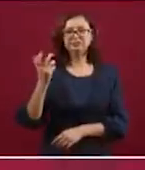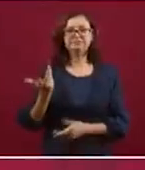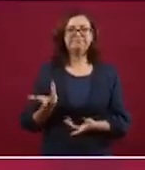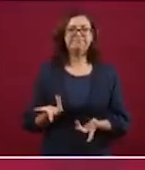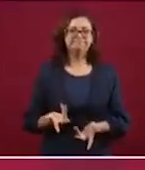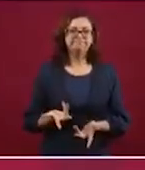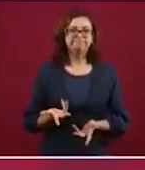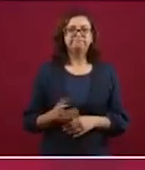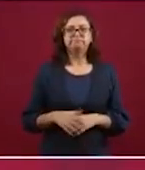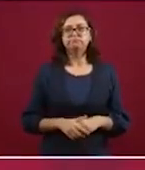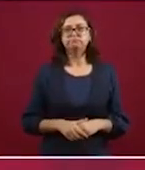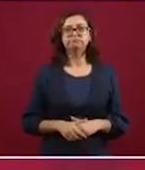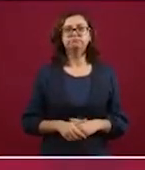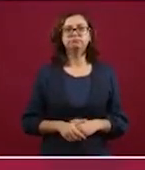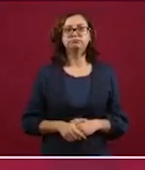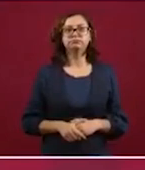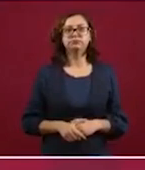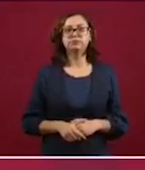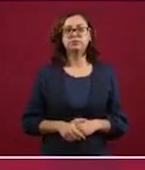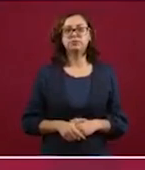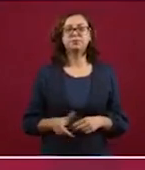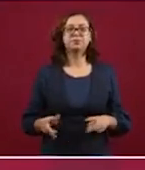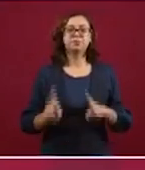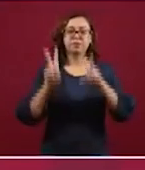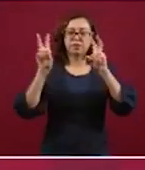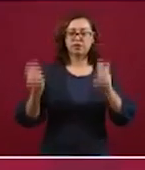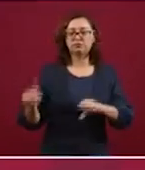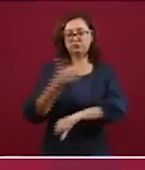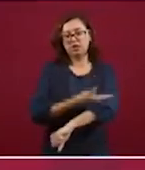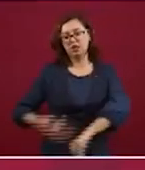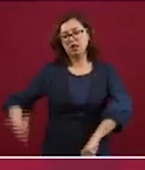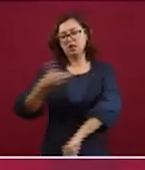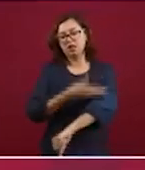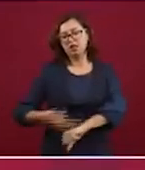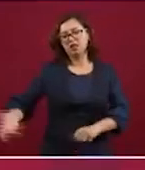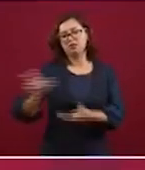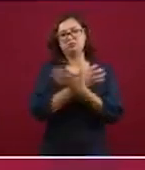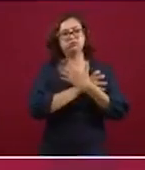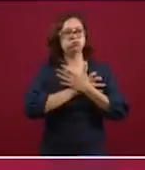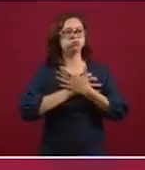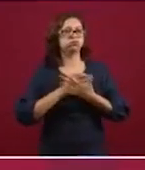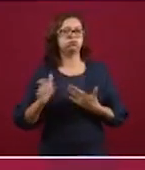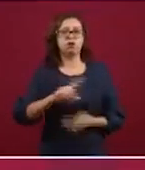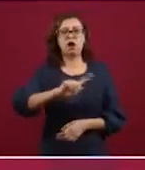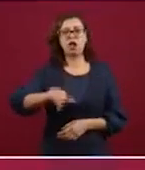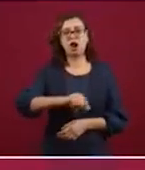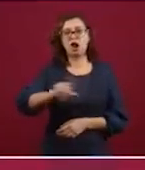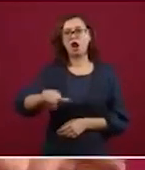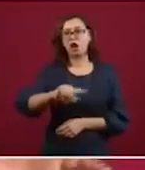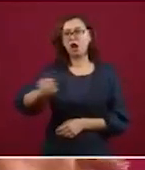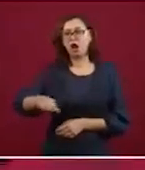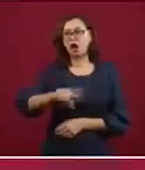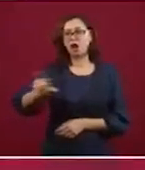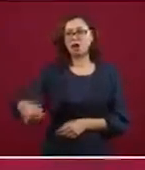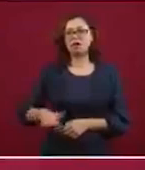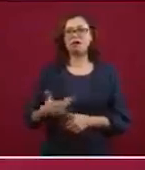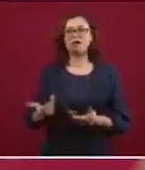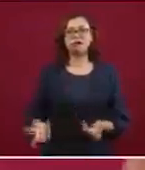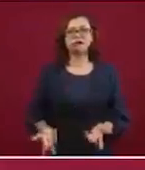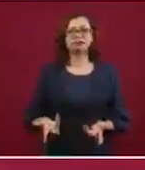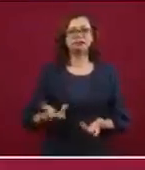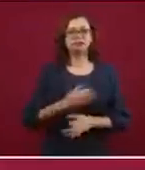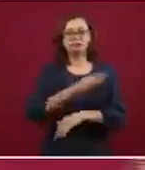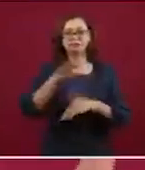Lo de la burocracia en exceso, todo esto que vimos de cómo aquí yo entrego